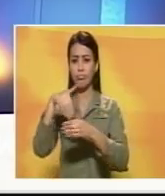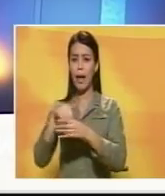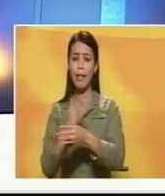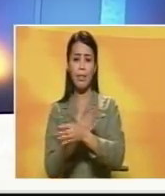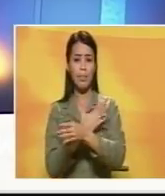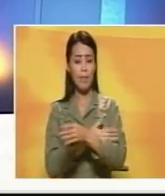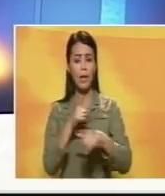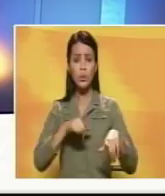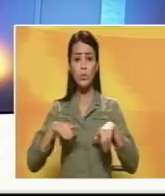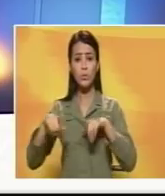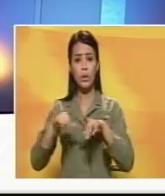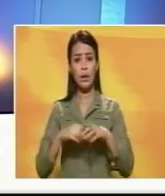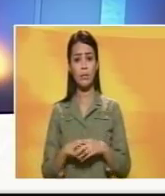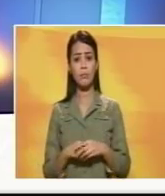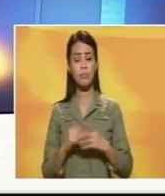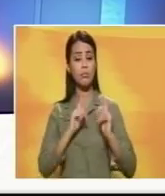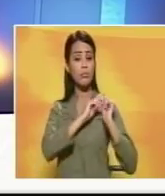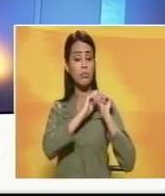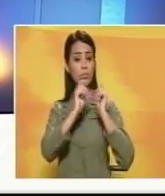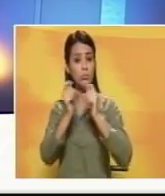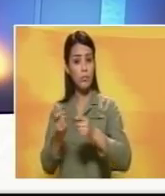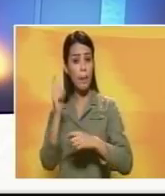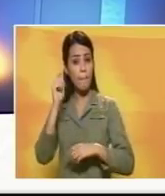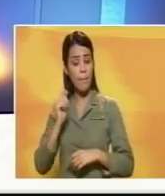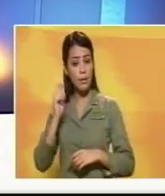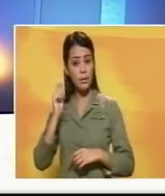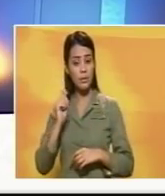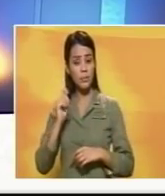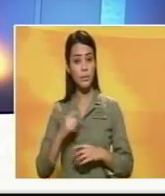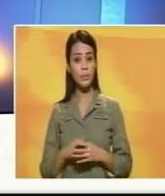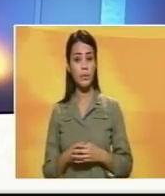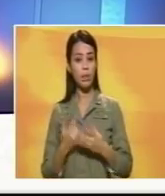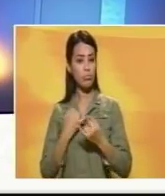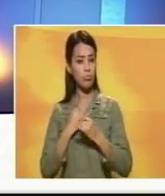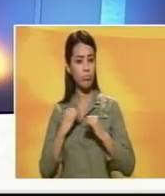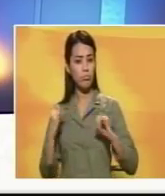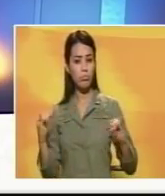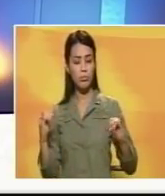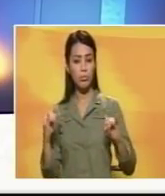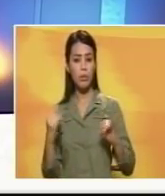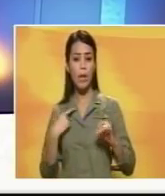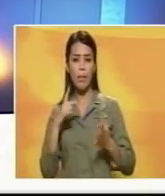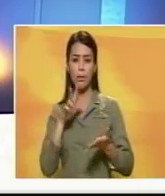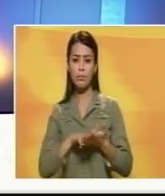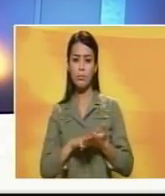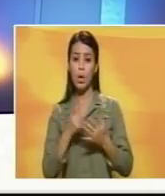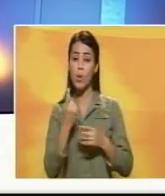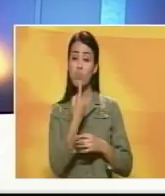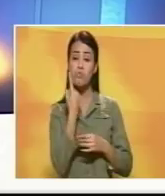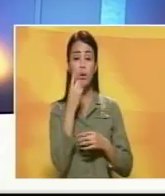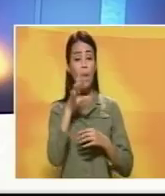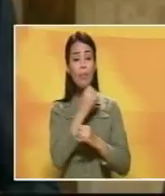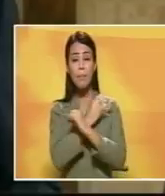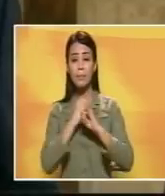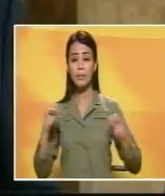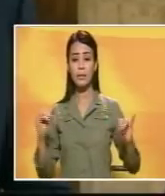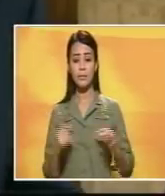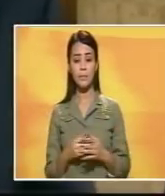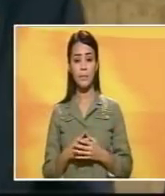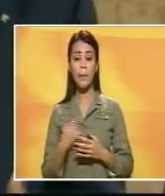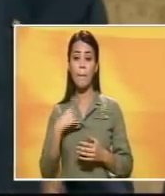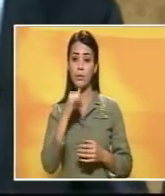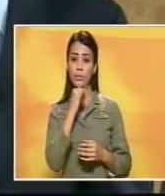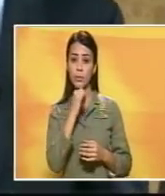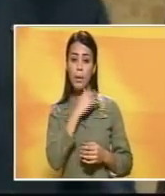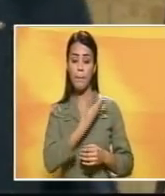la región, por lo que dejó en manos del Parlamento Autonómico de la potestad de hacer una declaración unilateral de independencia. Así lo